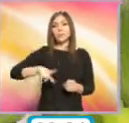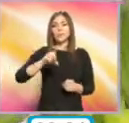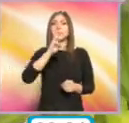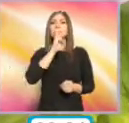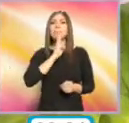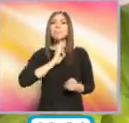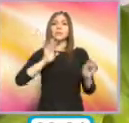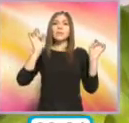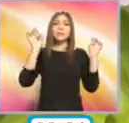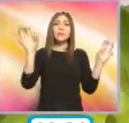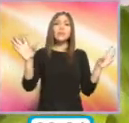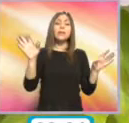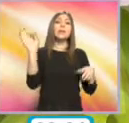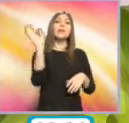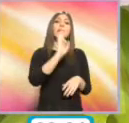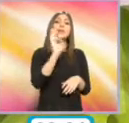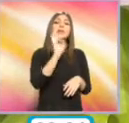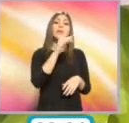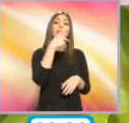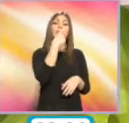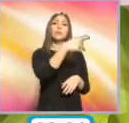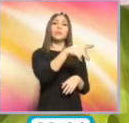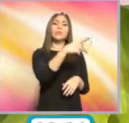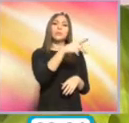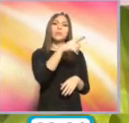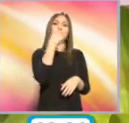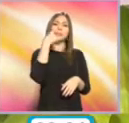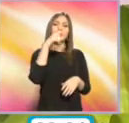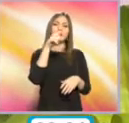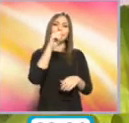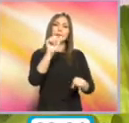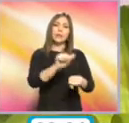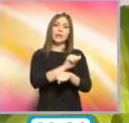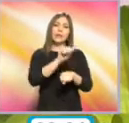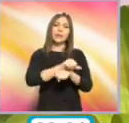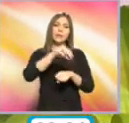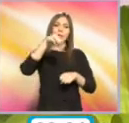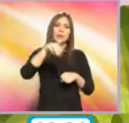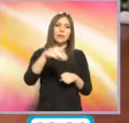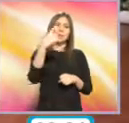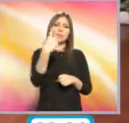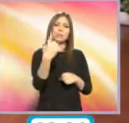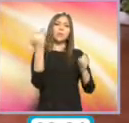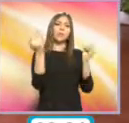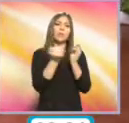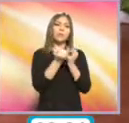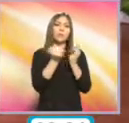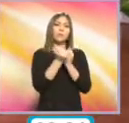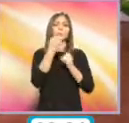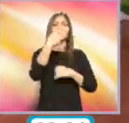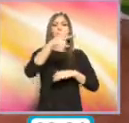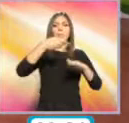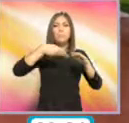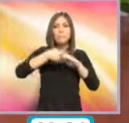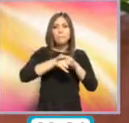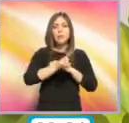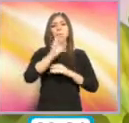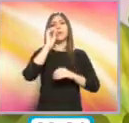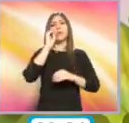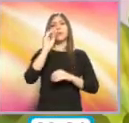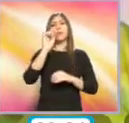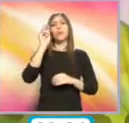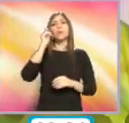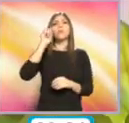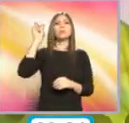en el caso concreto del Sistema de Movilidad 1, así como en el caso del metro y de los